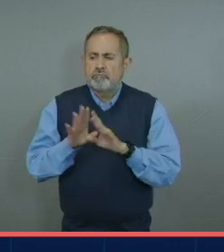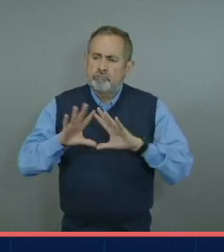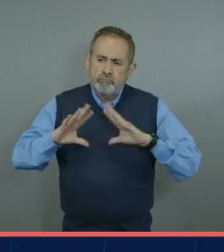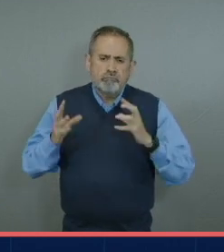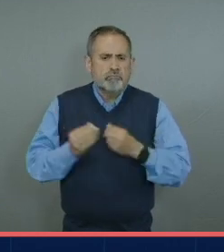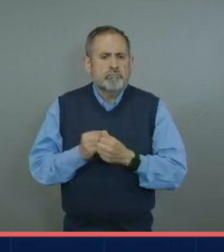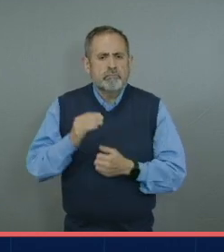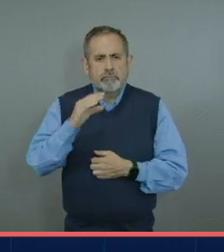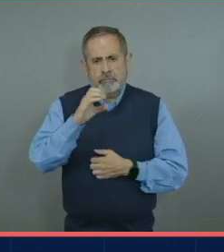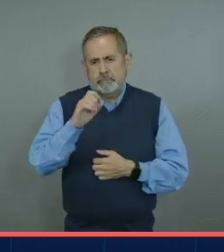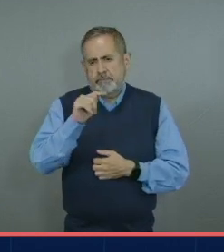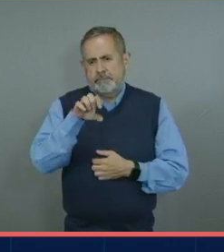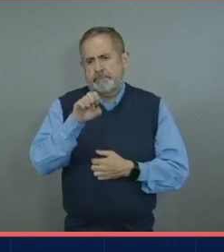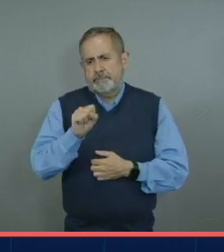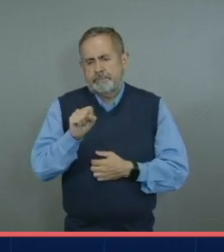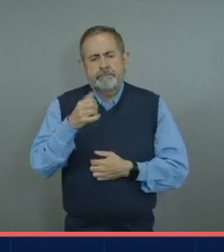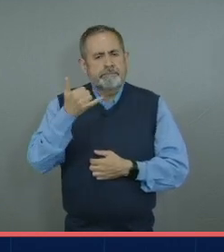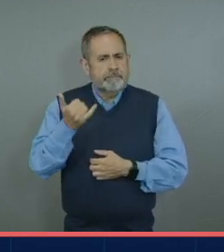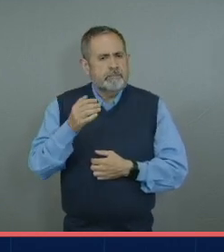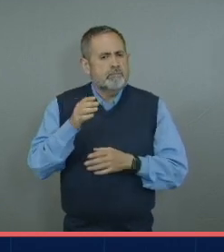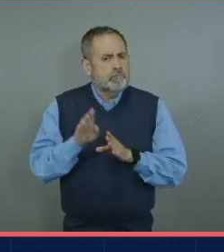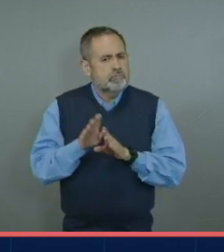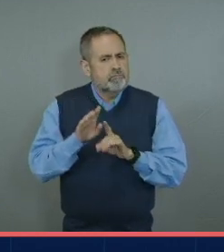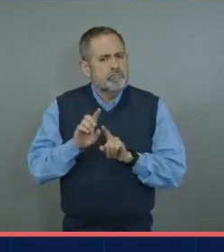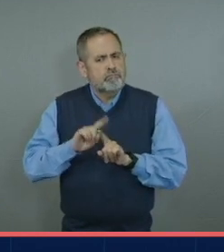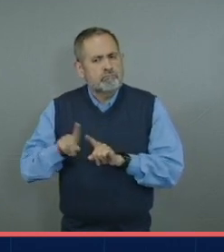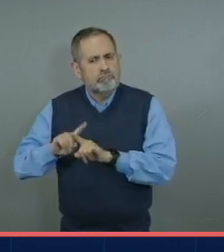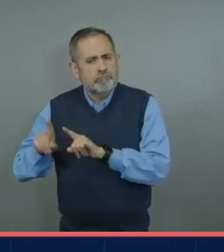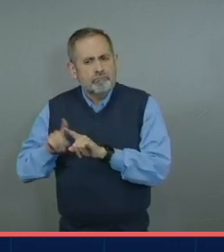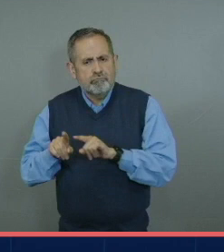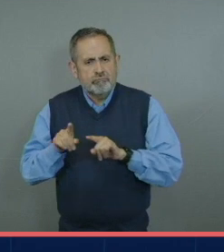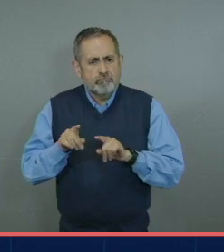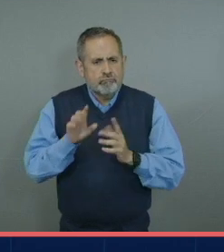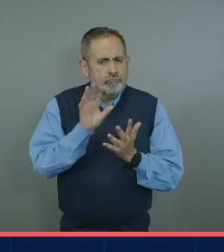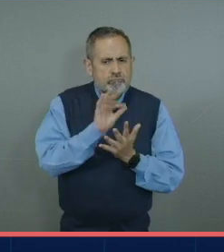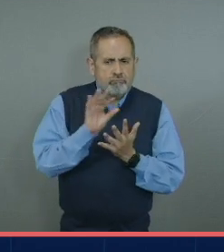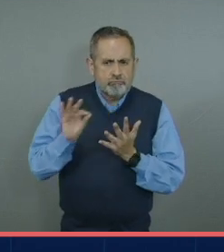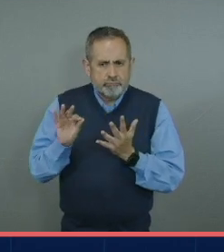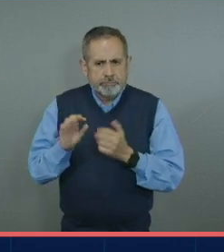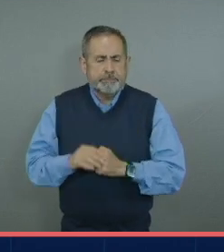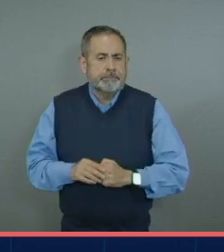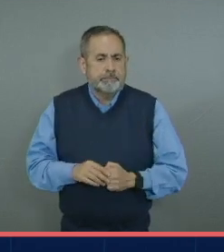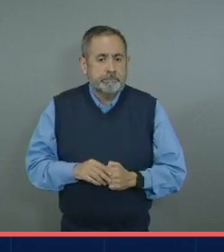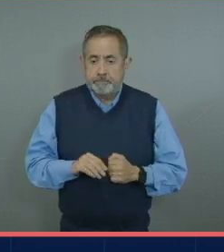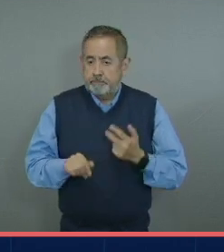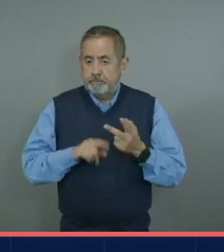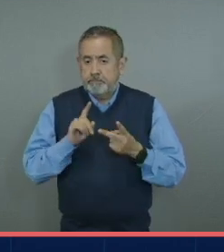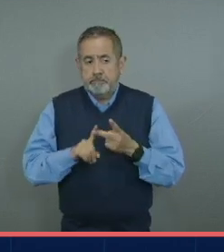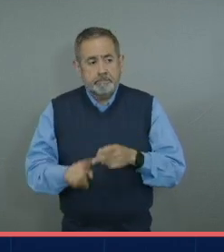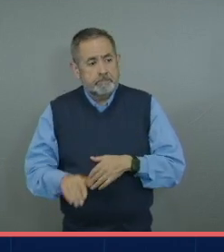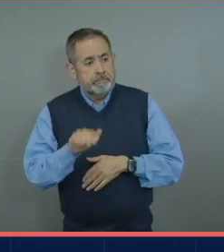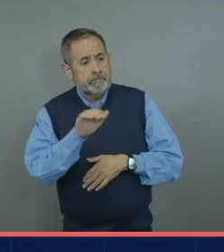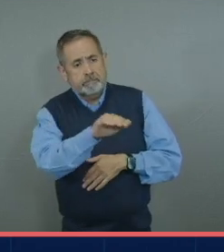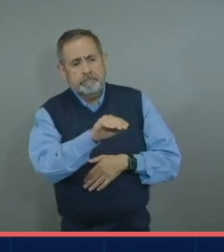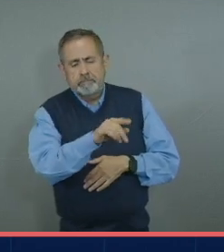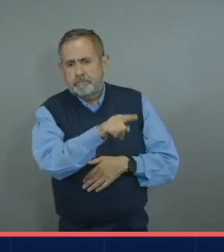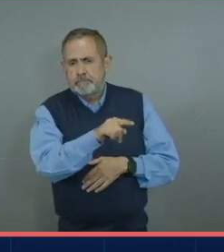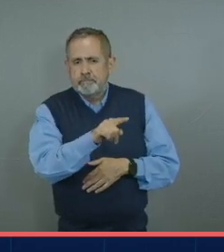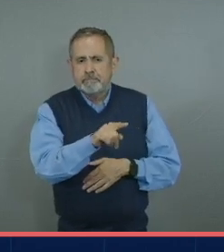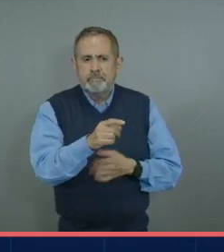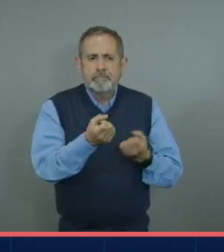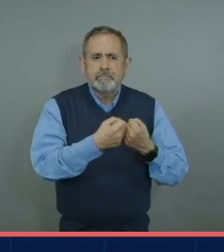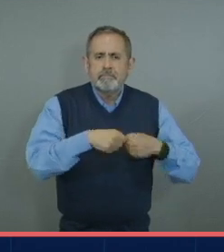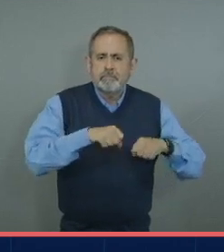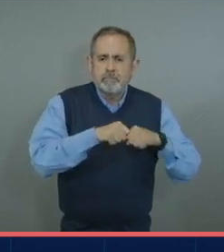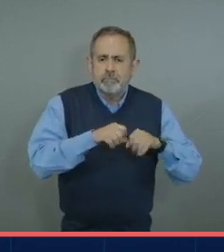CETES Directo y cómo diversificar sus opciones. Otra opción es acercarse a las aseguradoras y pedir planes